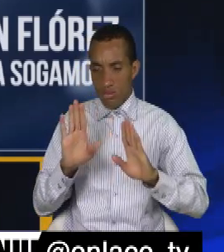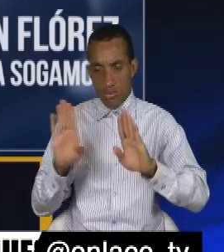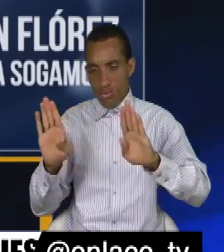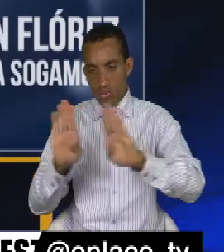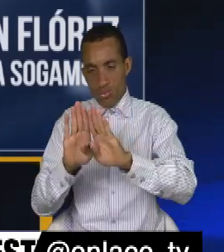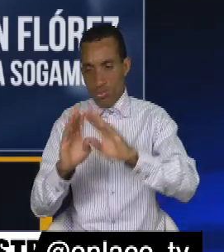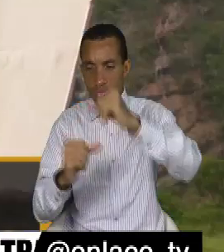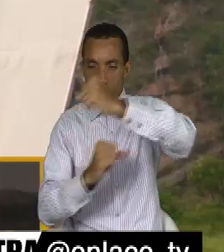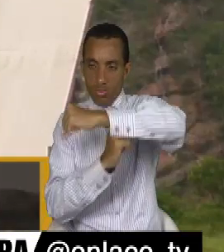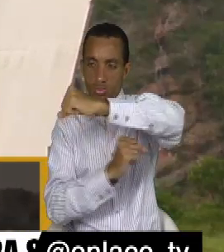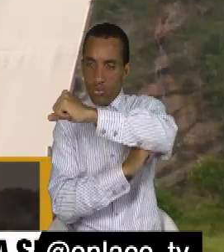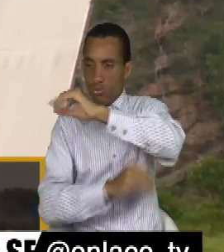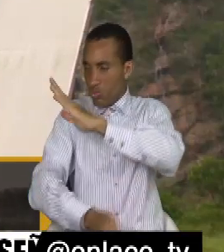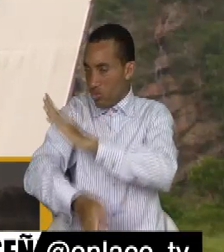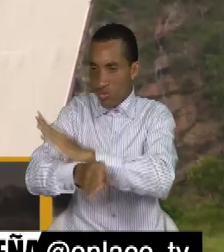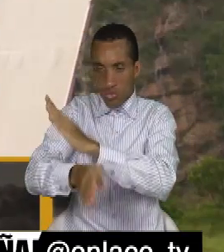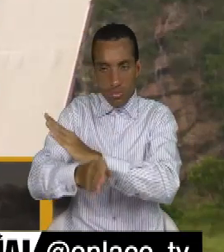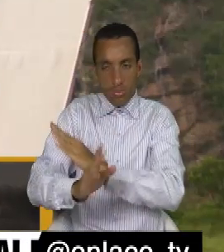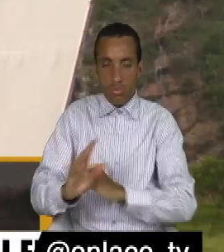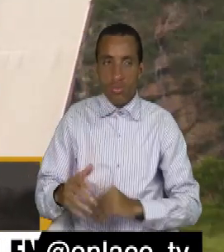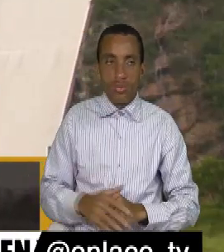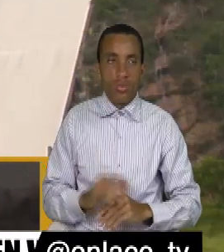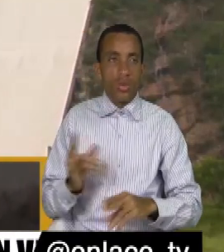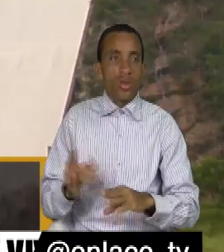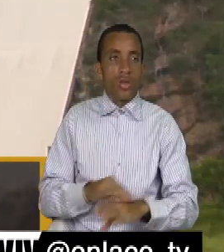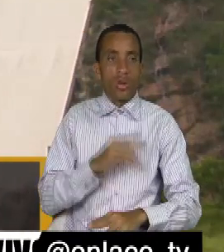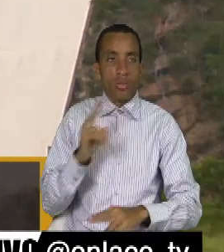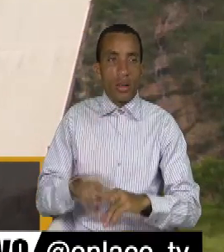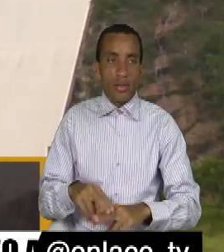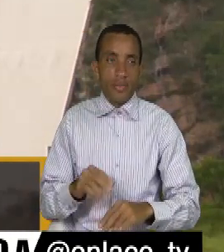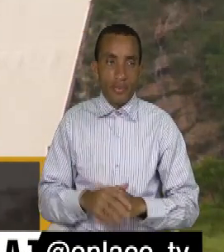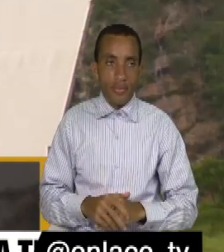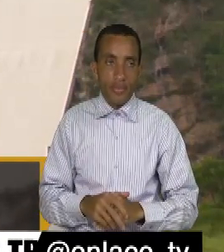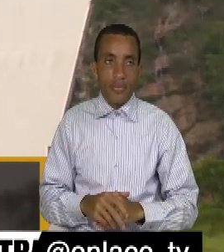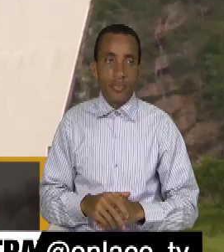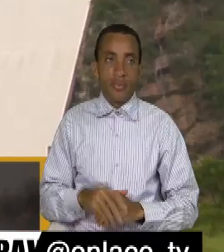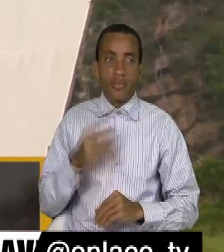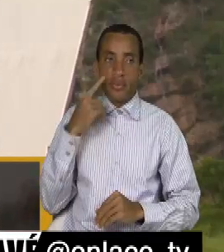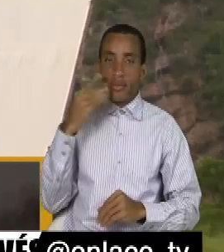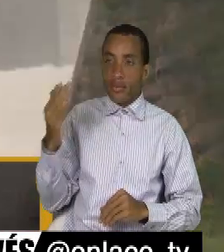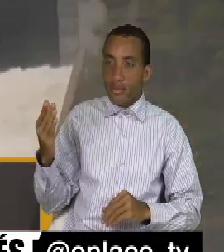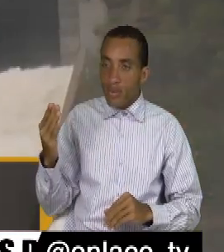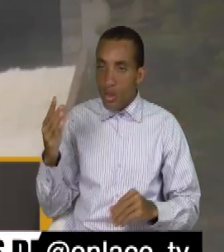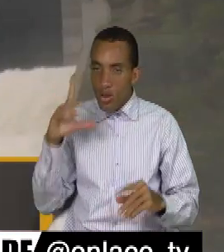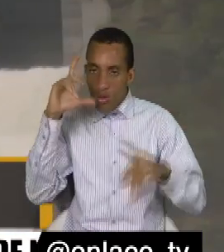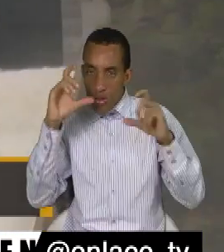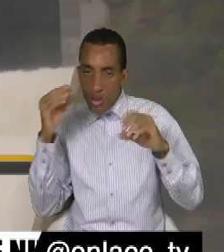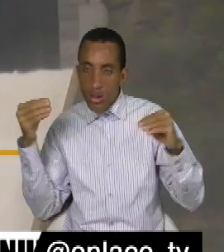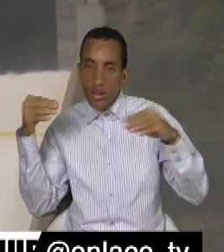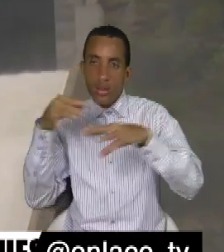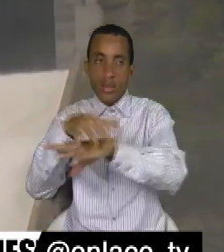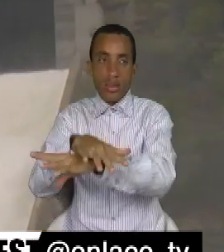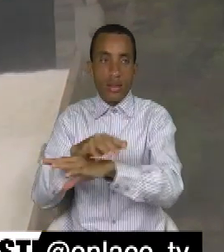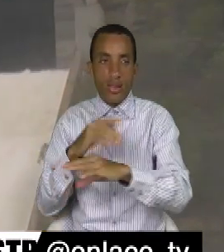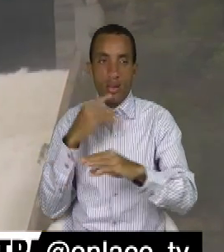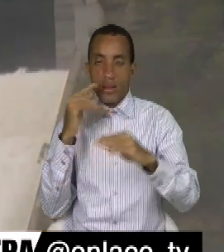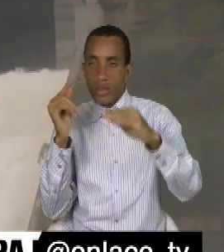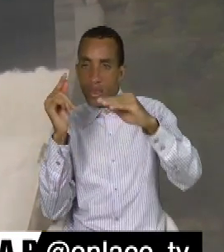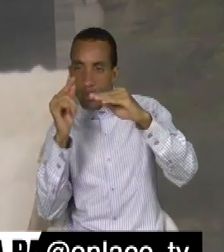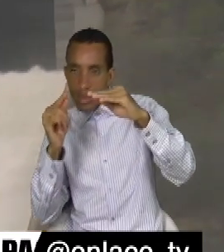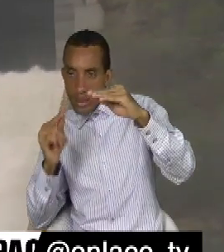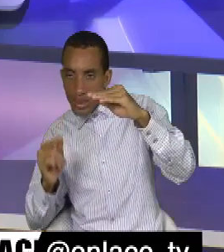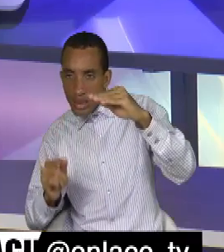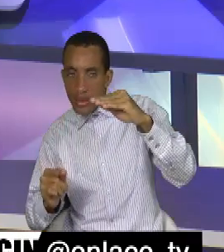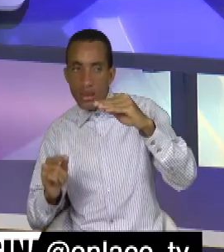su correcto funcionamiento. Sostiene Flores que las fisuras que se muestran en las fotografías que están en redes sociales corresponden a dilataciones para estabilidad de la